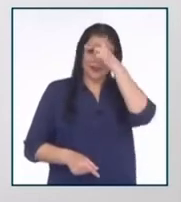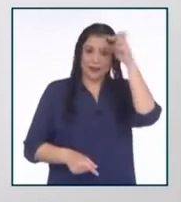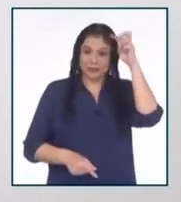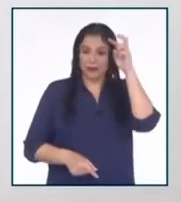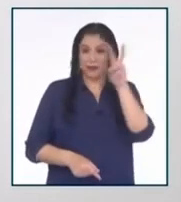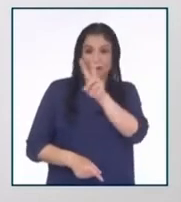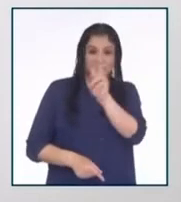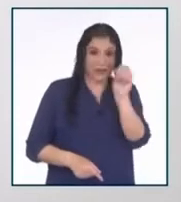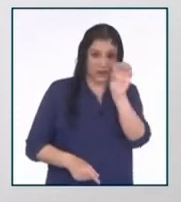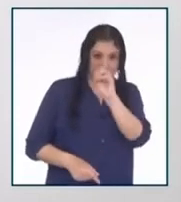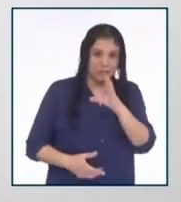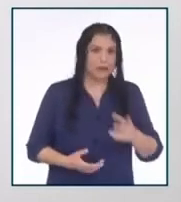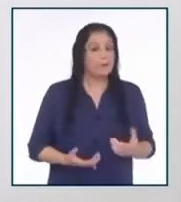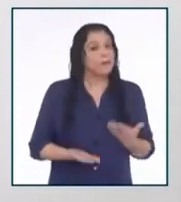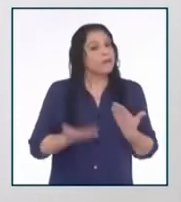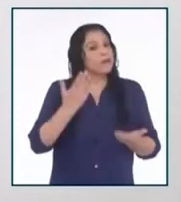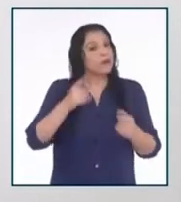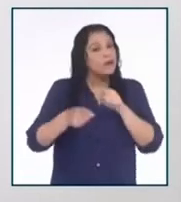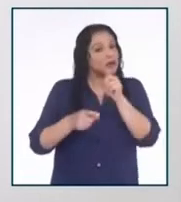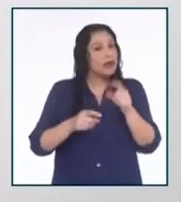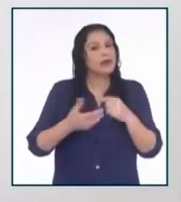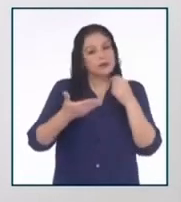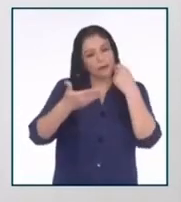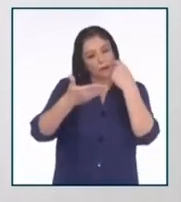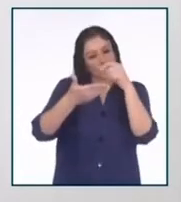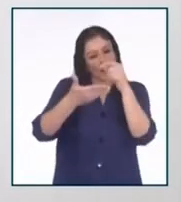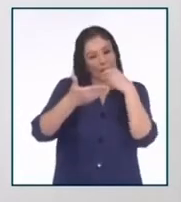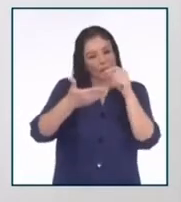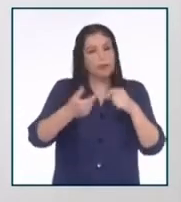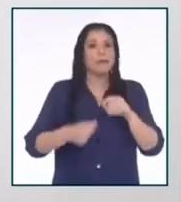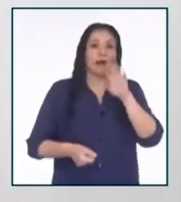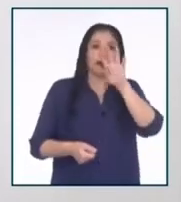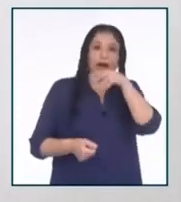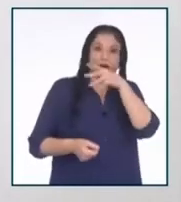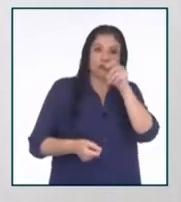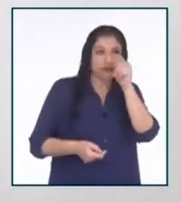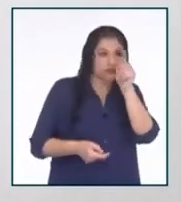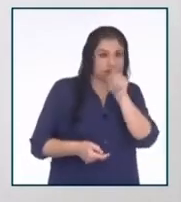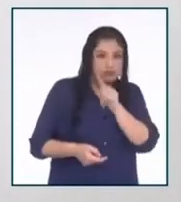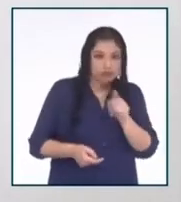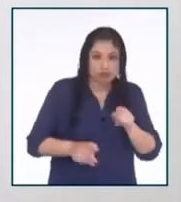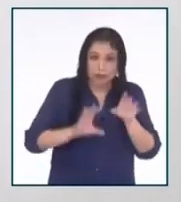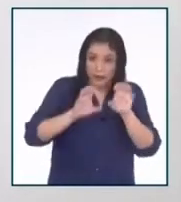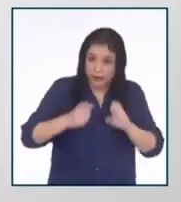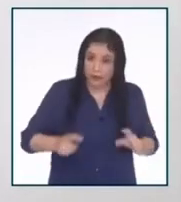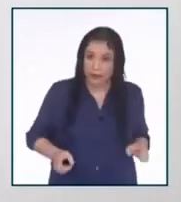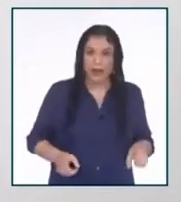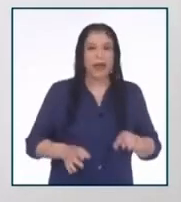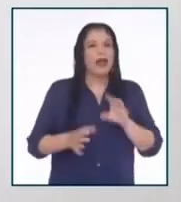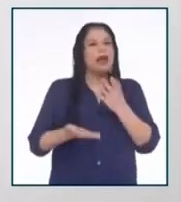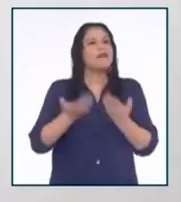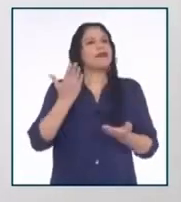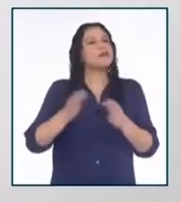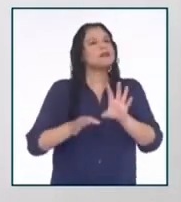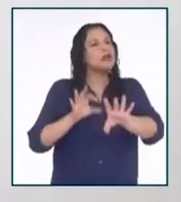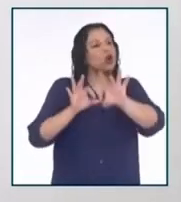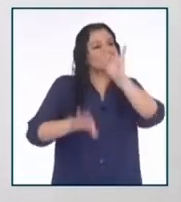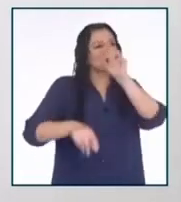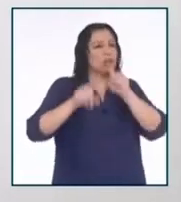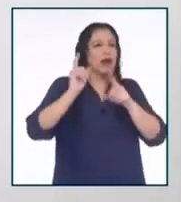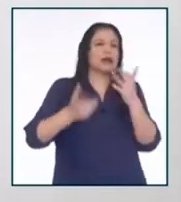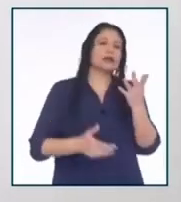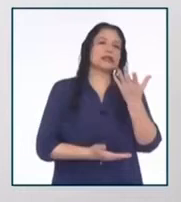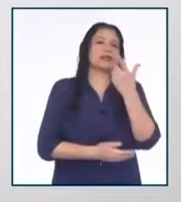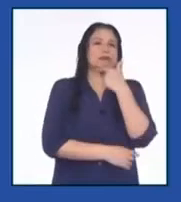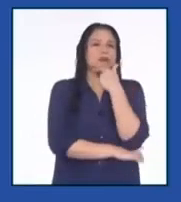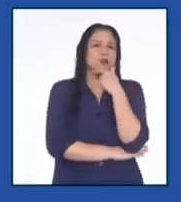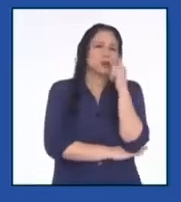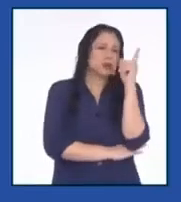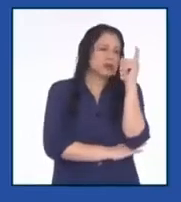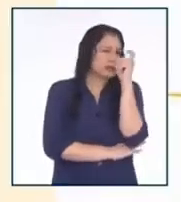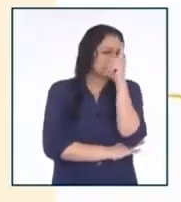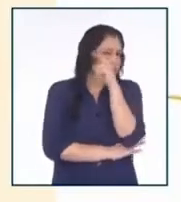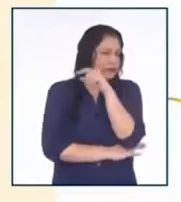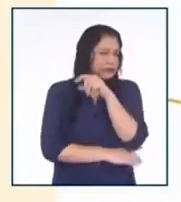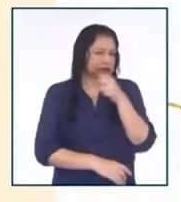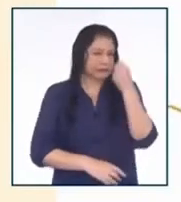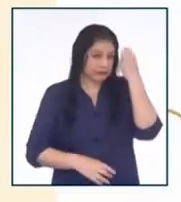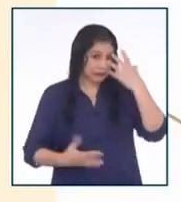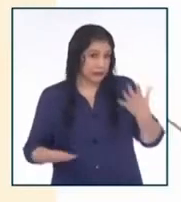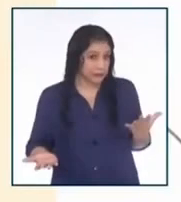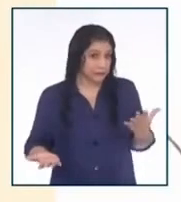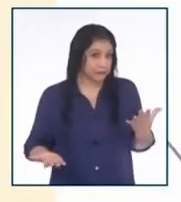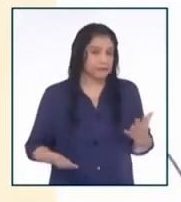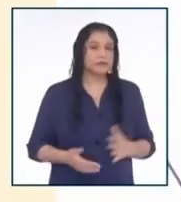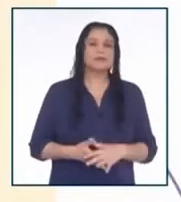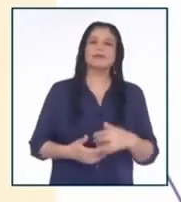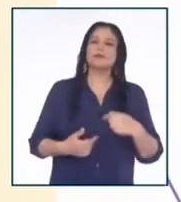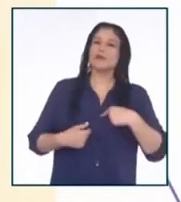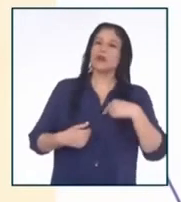2020. ¿Hicieron alguna revisión de la rúbrica? ¿Encontraron algo que sea complicado de entender?